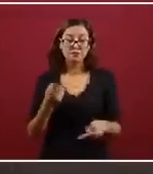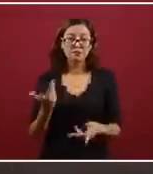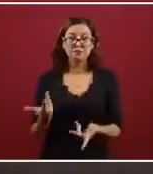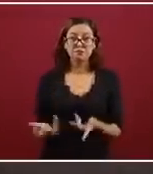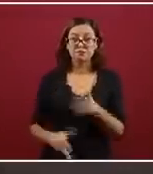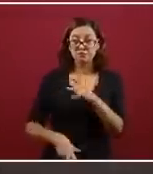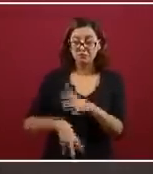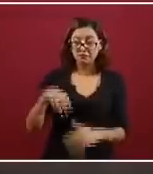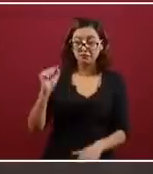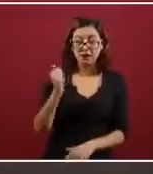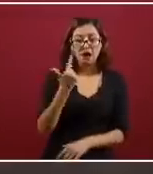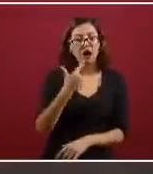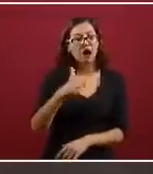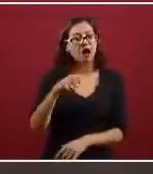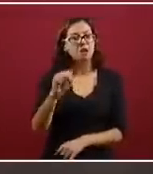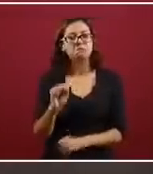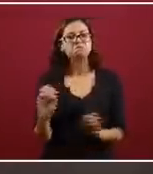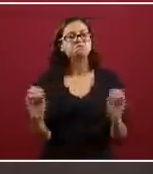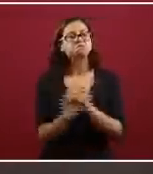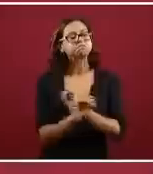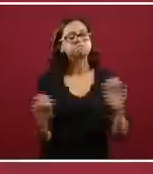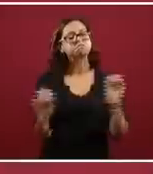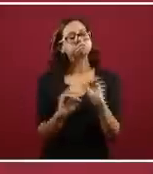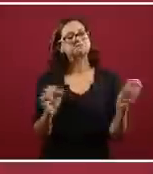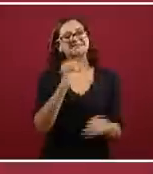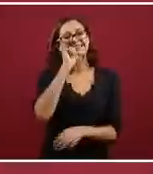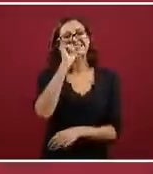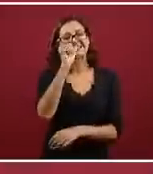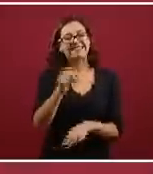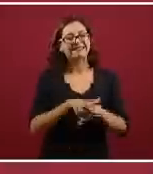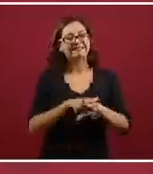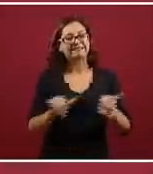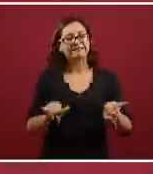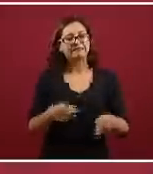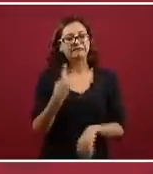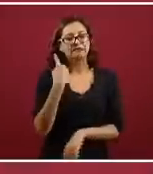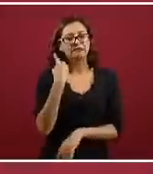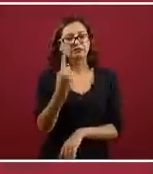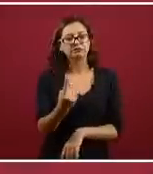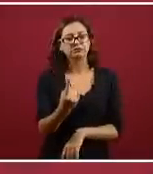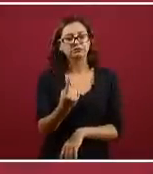En el caso de la extracción del petróleo, se mantuvo